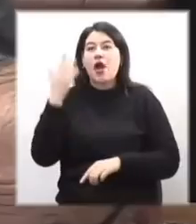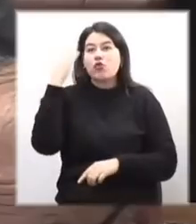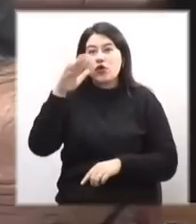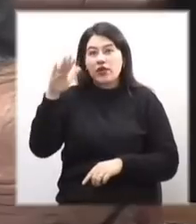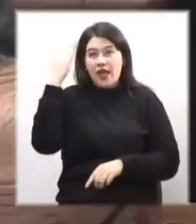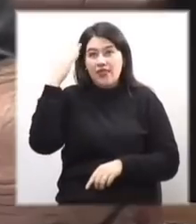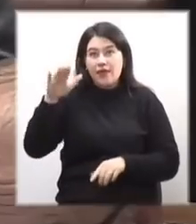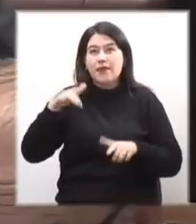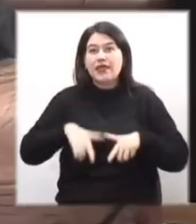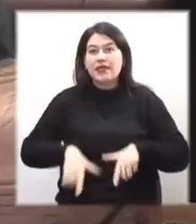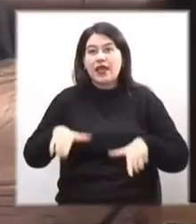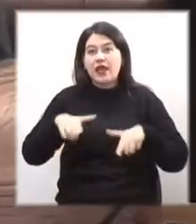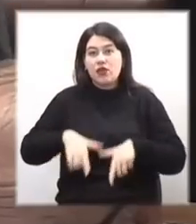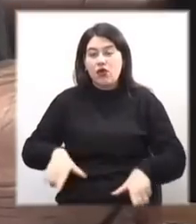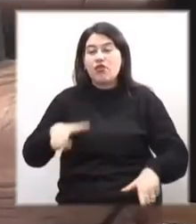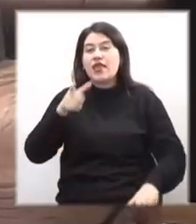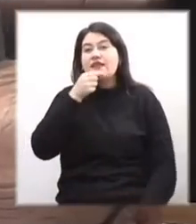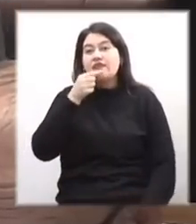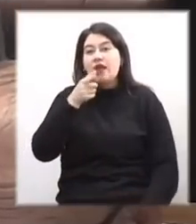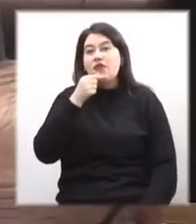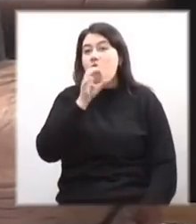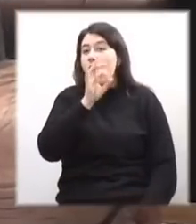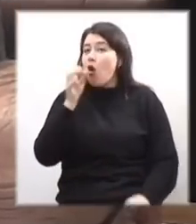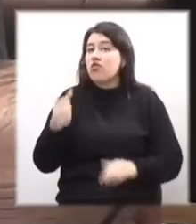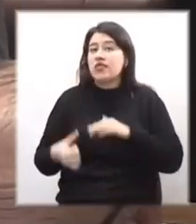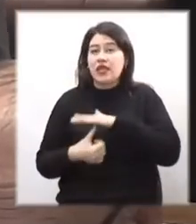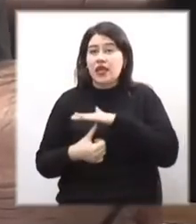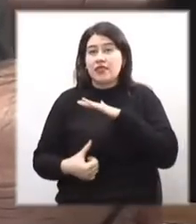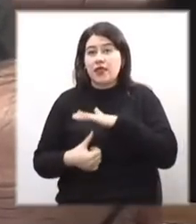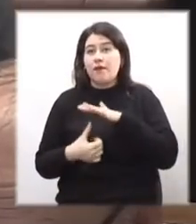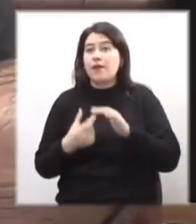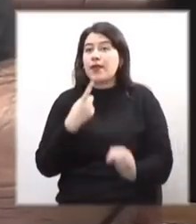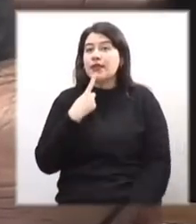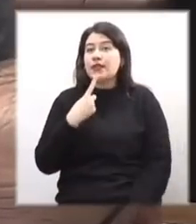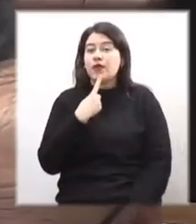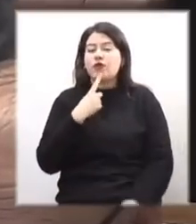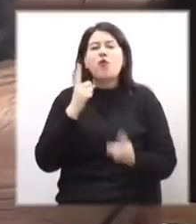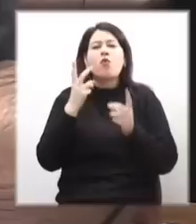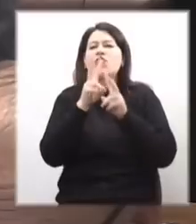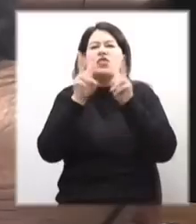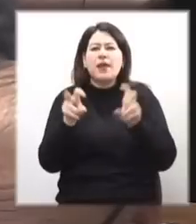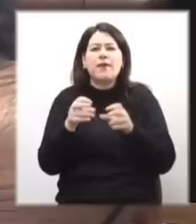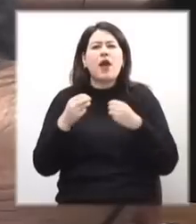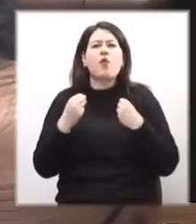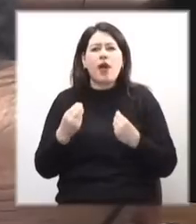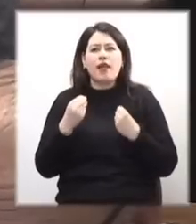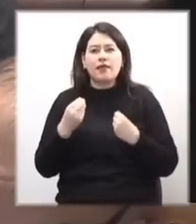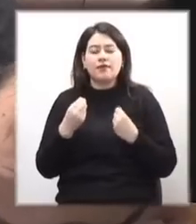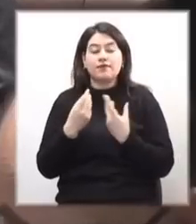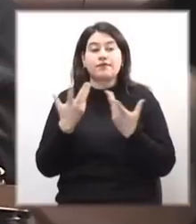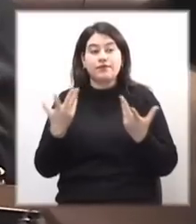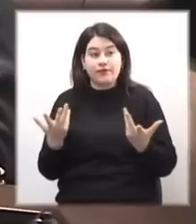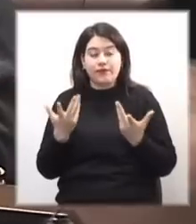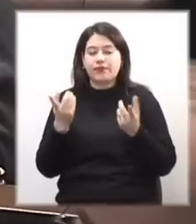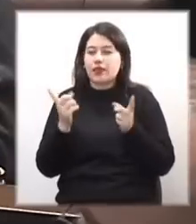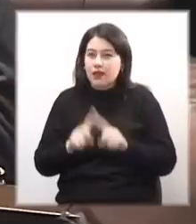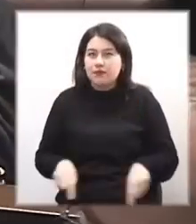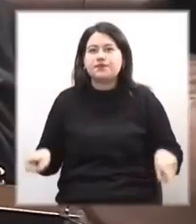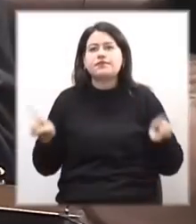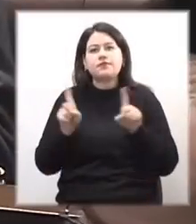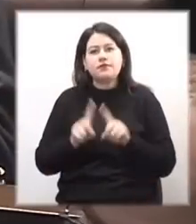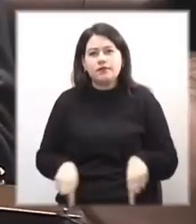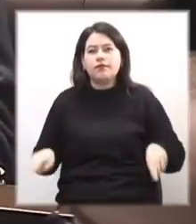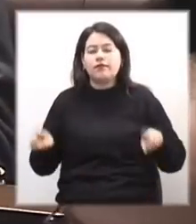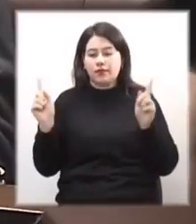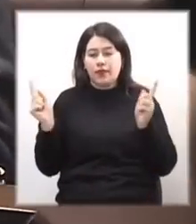y autoridades políticas o dirigentes políticos. ¿Los temas recurrentes cuáles son? En esta